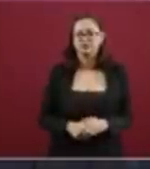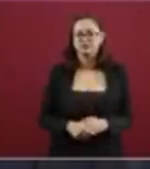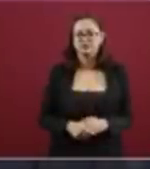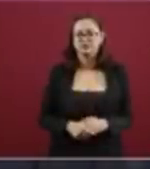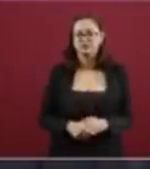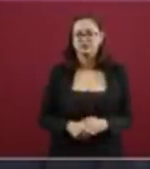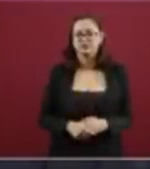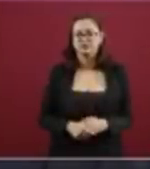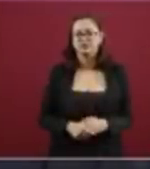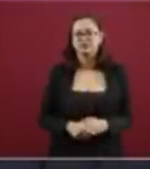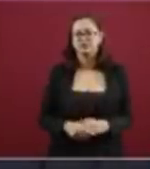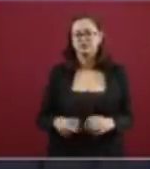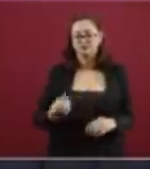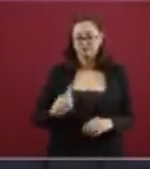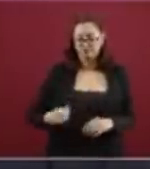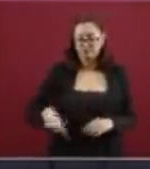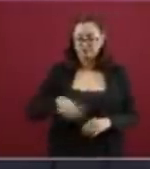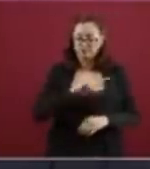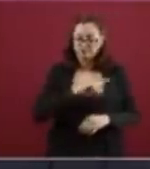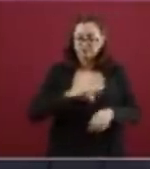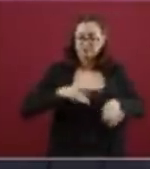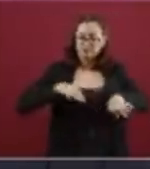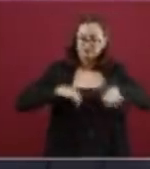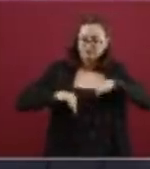Y estamos trabajando en eso.